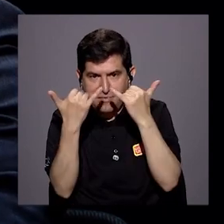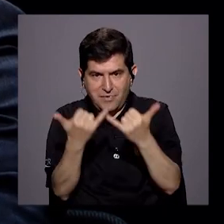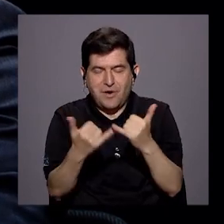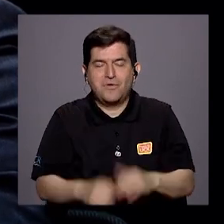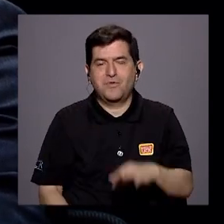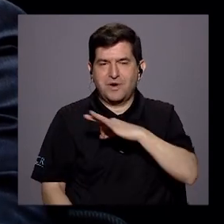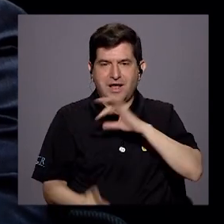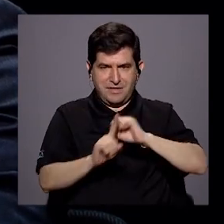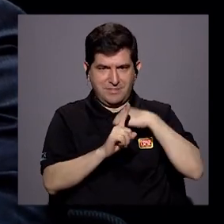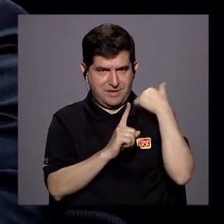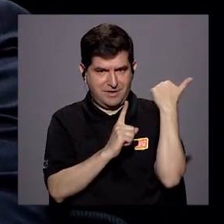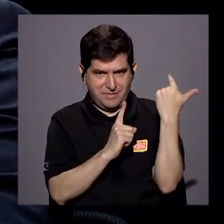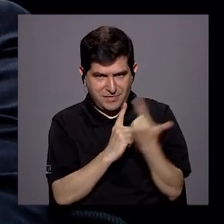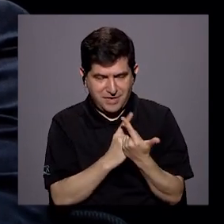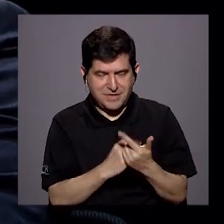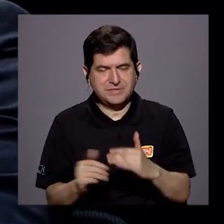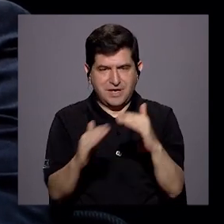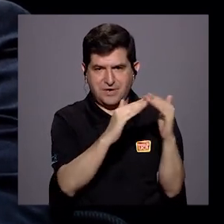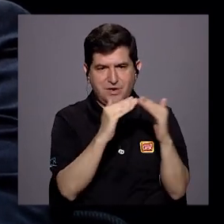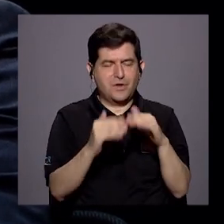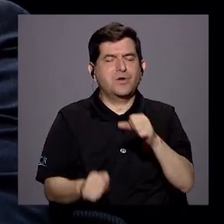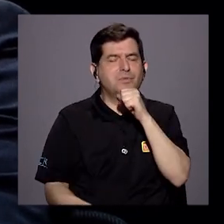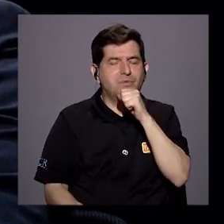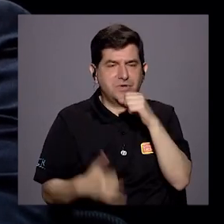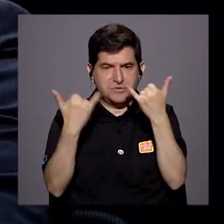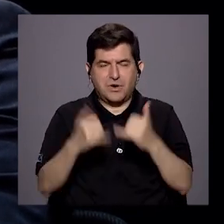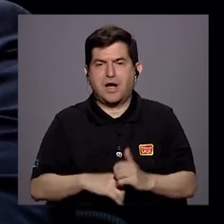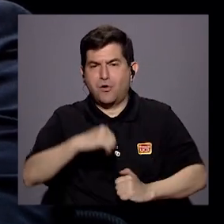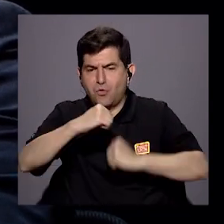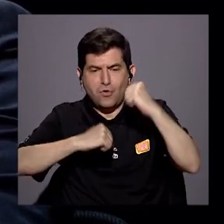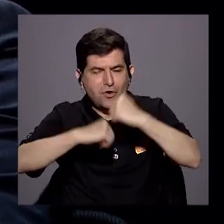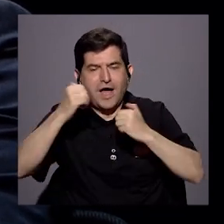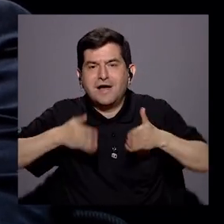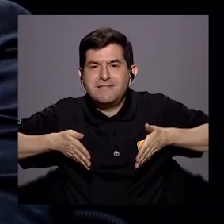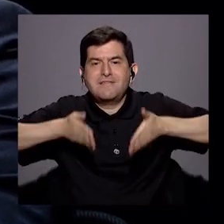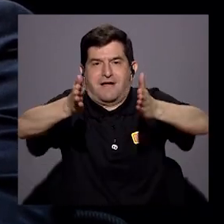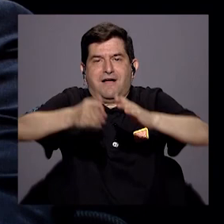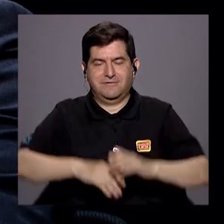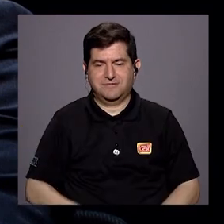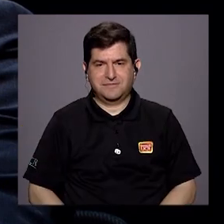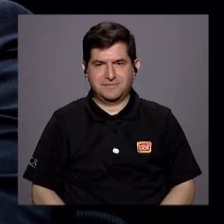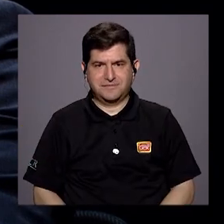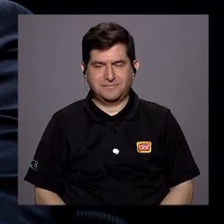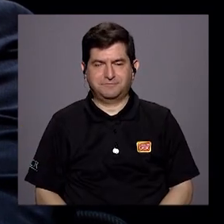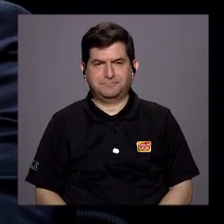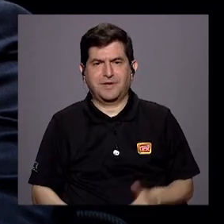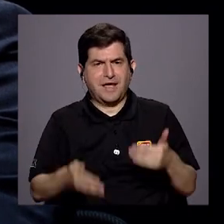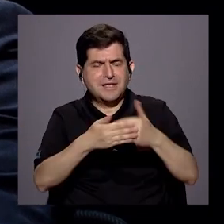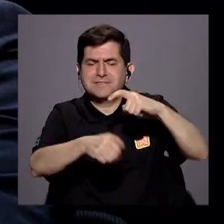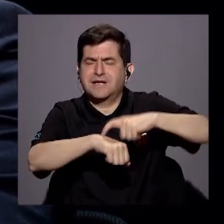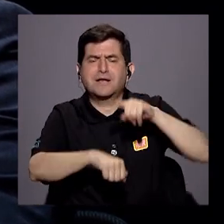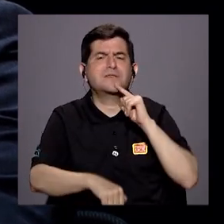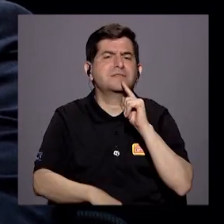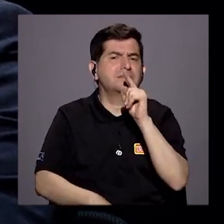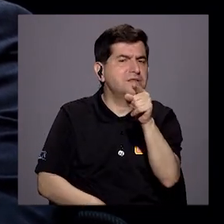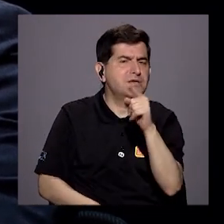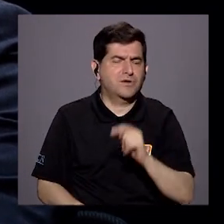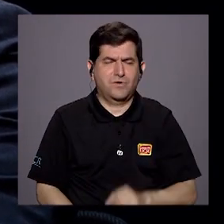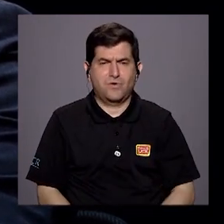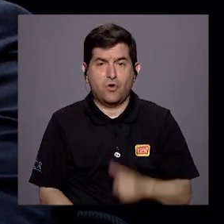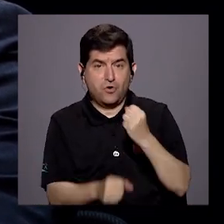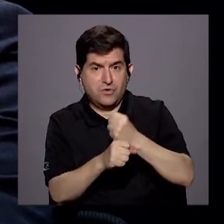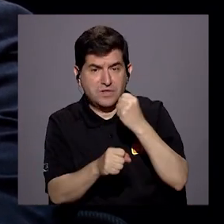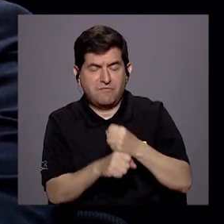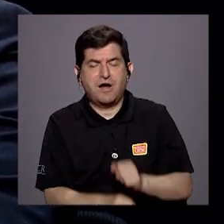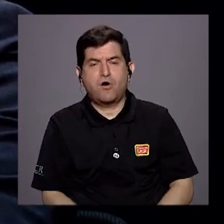bienestar social y la demografía la vejez para pasar a la infraestructura vial recientemente usted apuntaba a como el